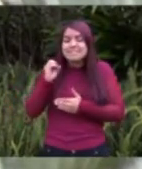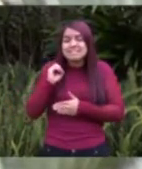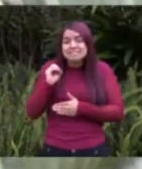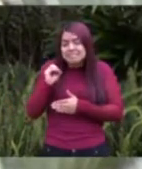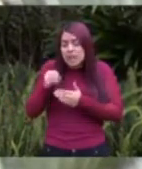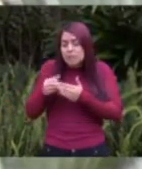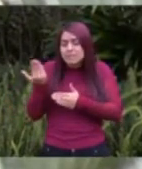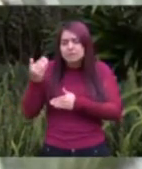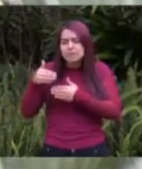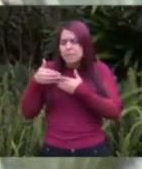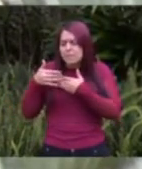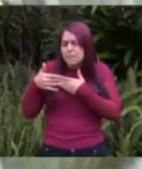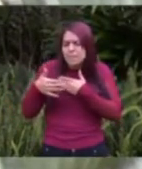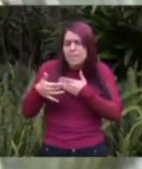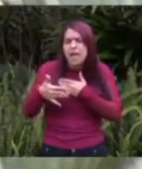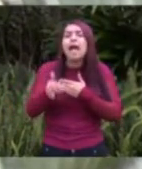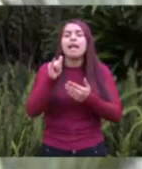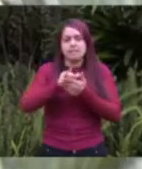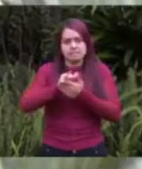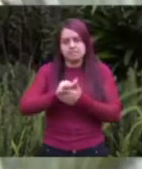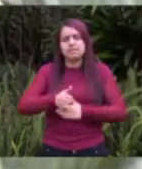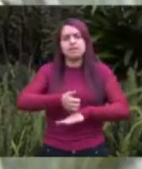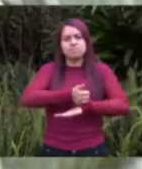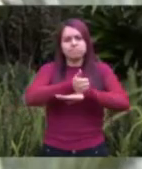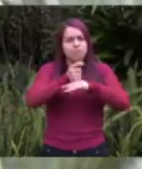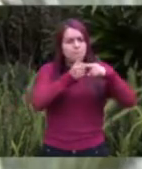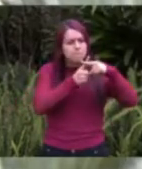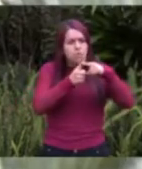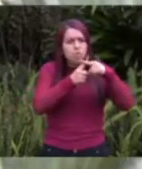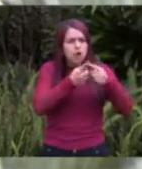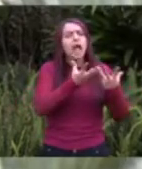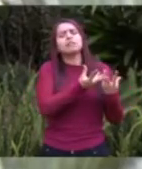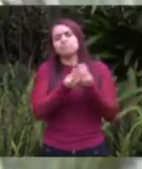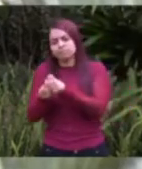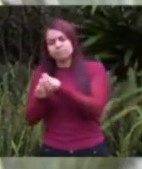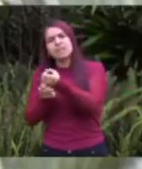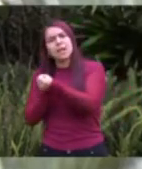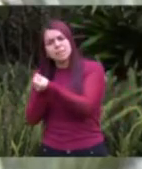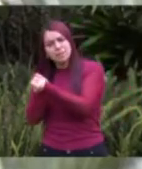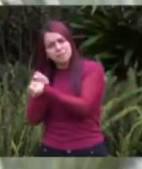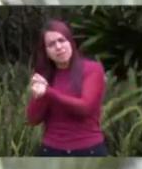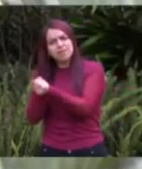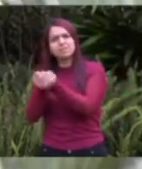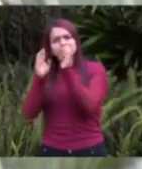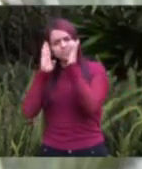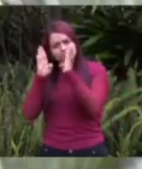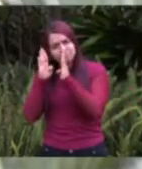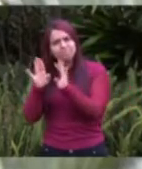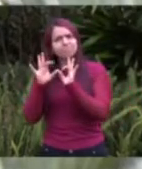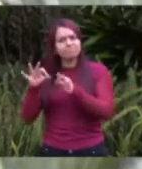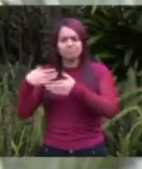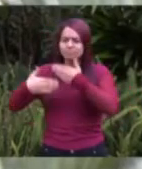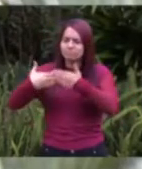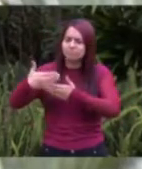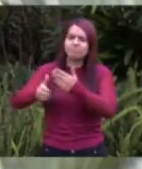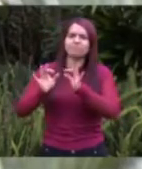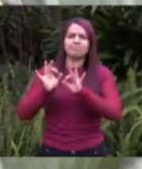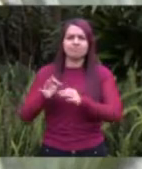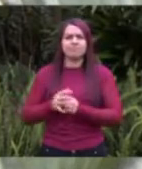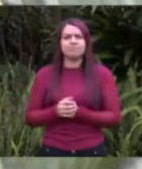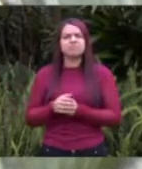estado con nuestros procuradores delegados ante la JEP, apoyando, respaldando, garantizando